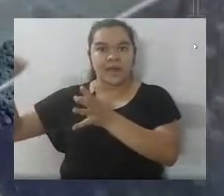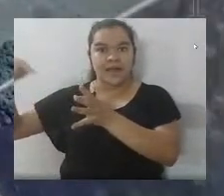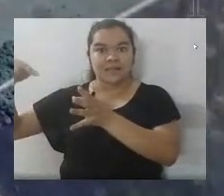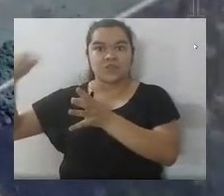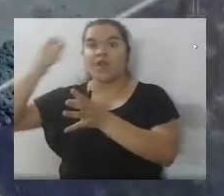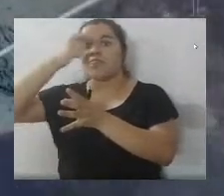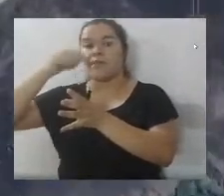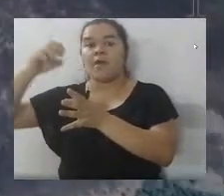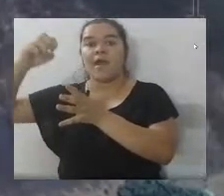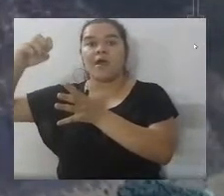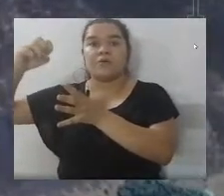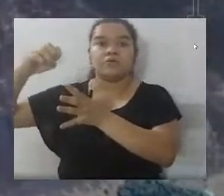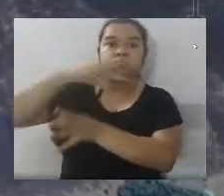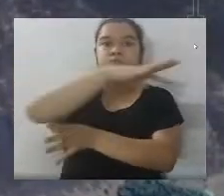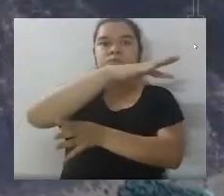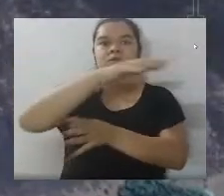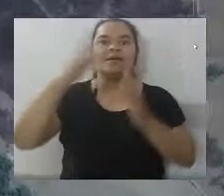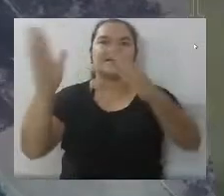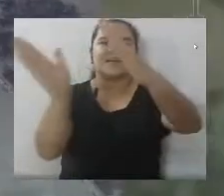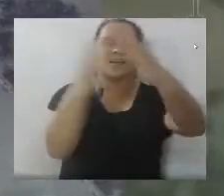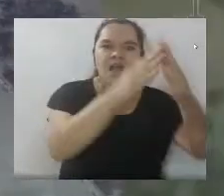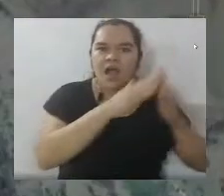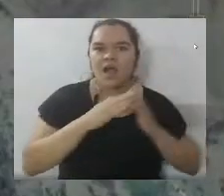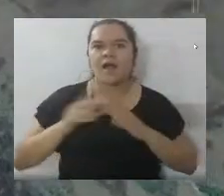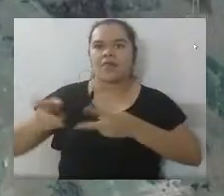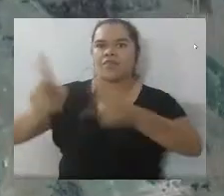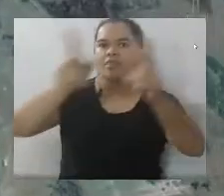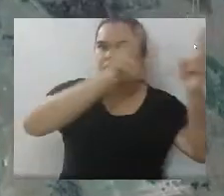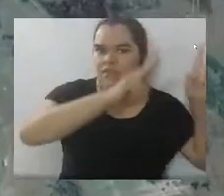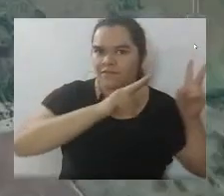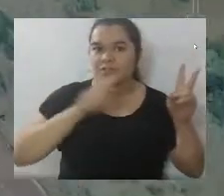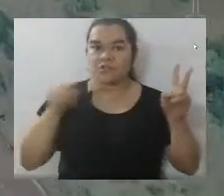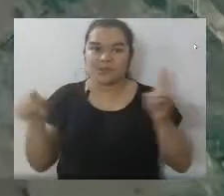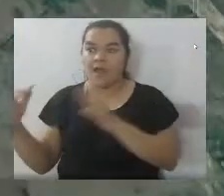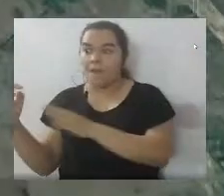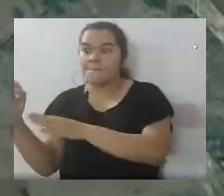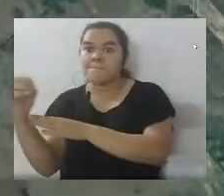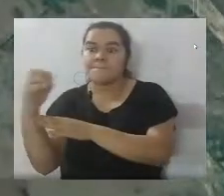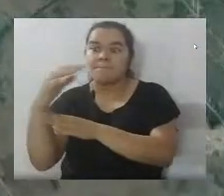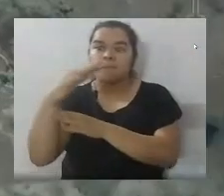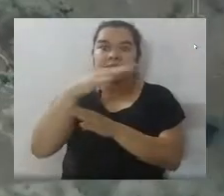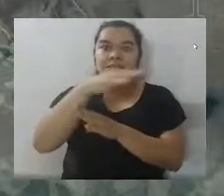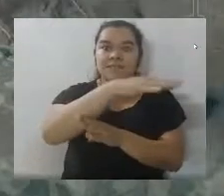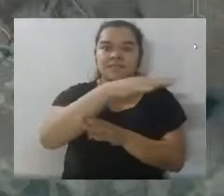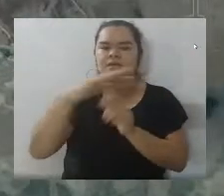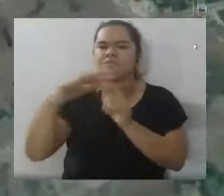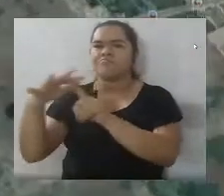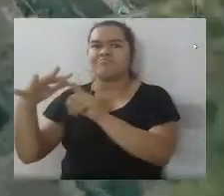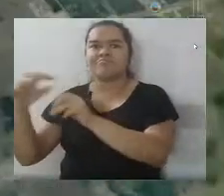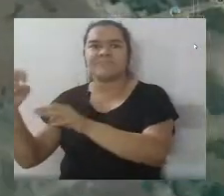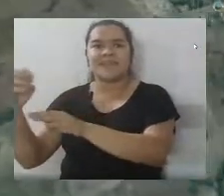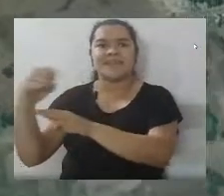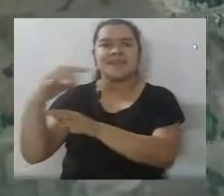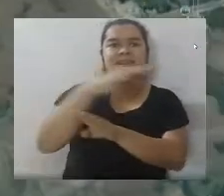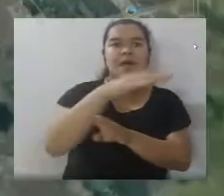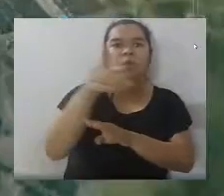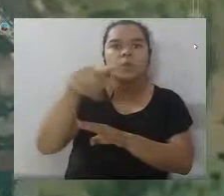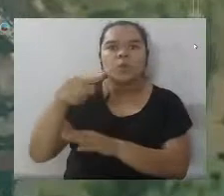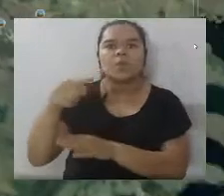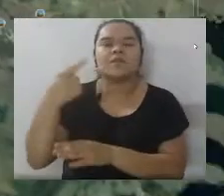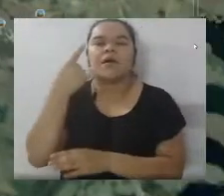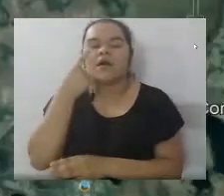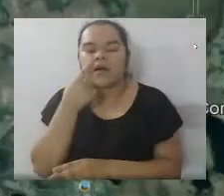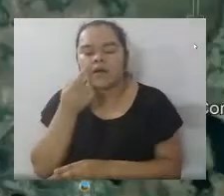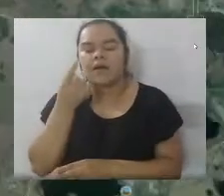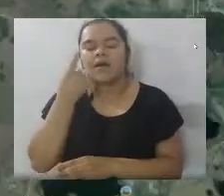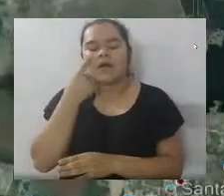existe toda una serie de complejidades que se enseñan en la asignatura Transmisión de la Energía.